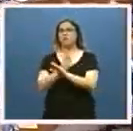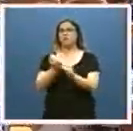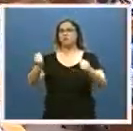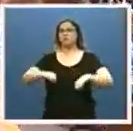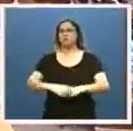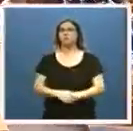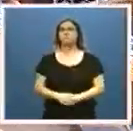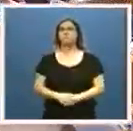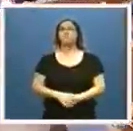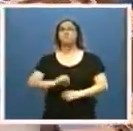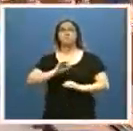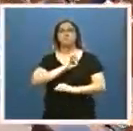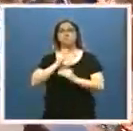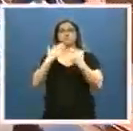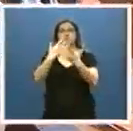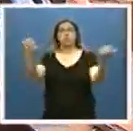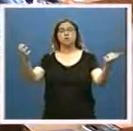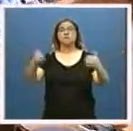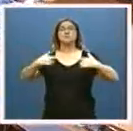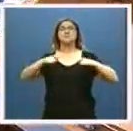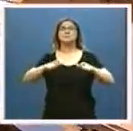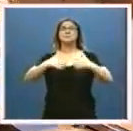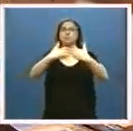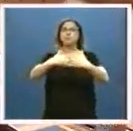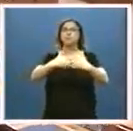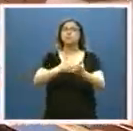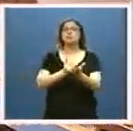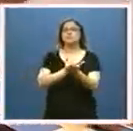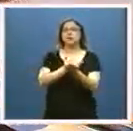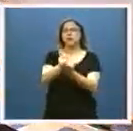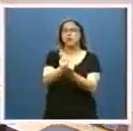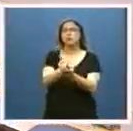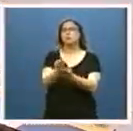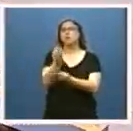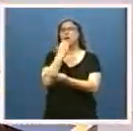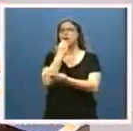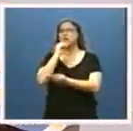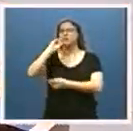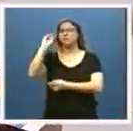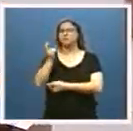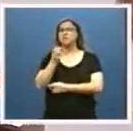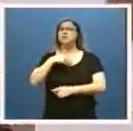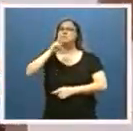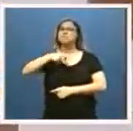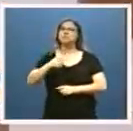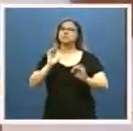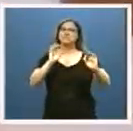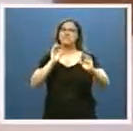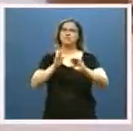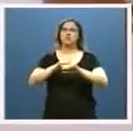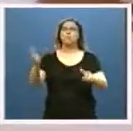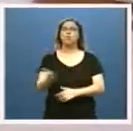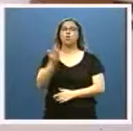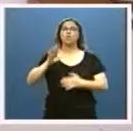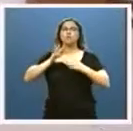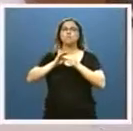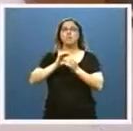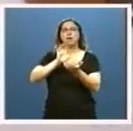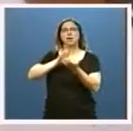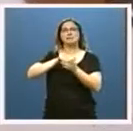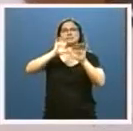señoría es junto al sector industrial la agricultura ganadería y agroindustria constituyen también un sector productivo estratégico de la economía de castilla y